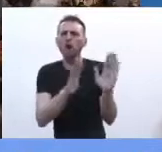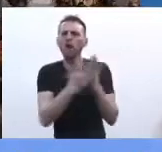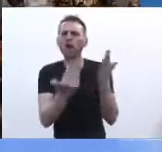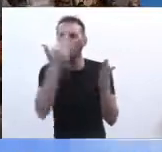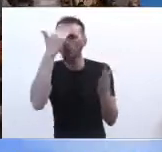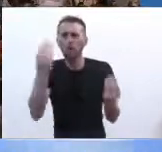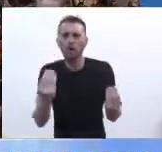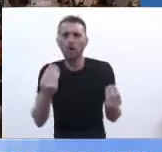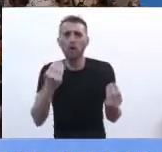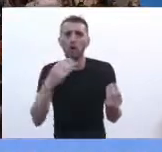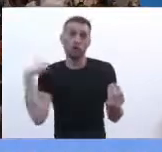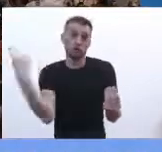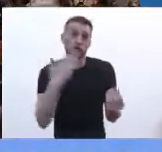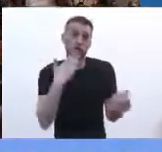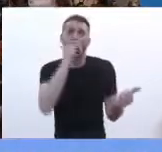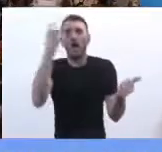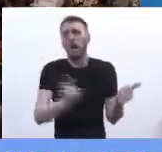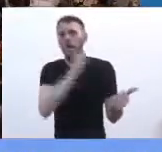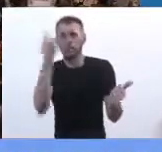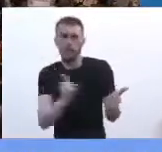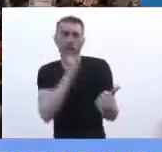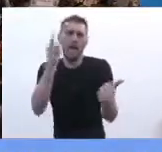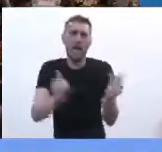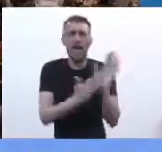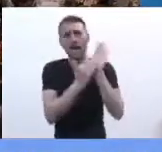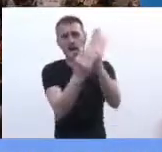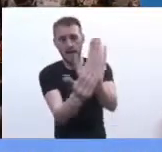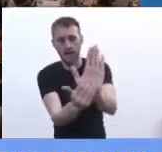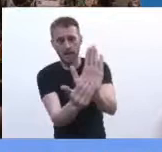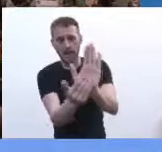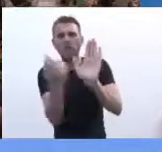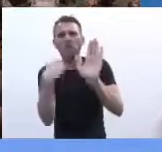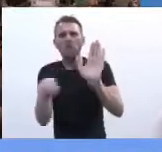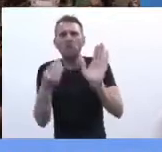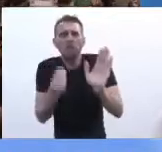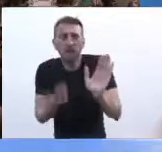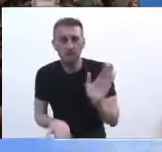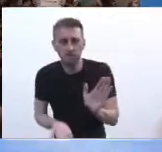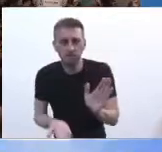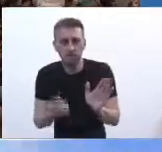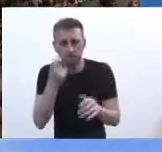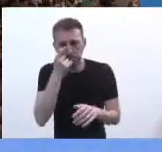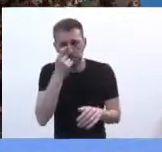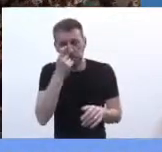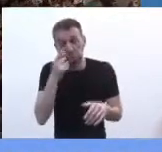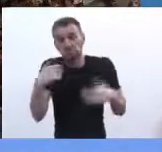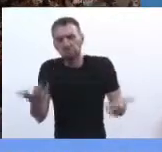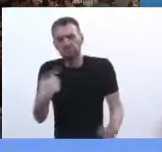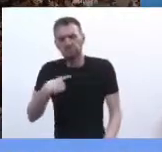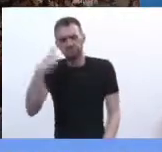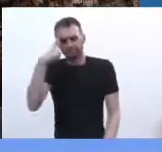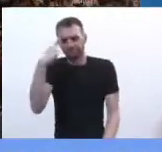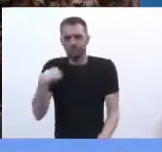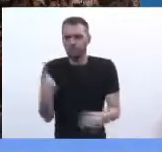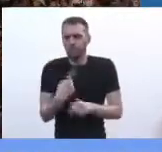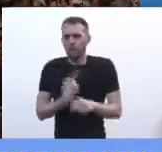diciendo disfrazar que sí que es constitucional este proyecto entonces esto me lleva a decir no puedo votar